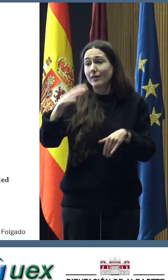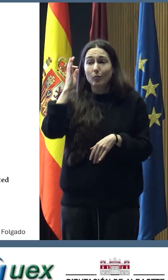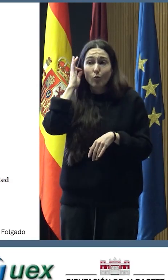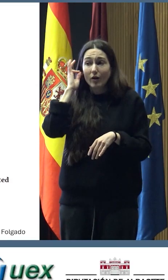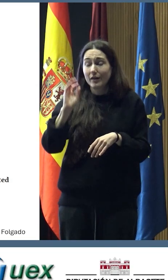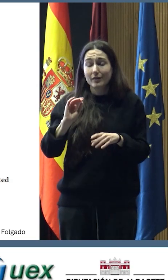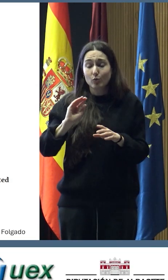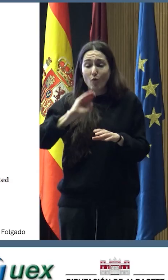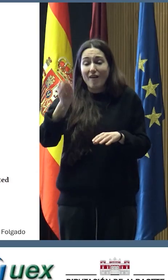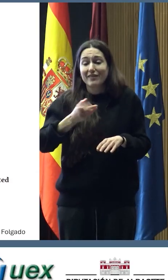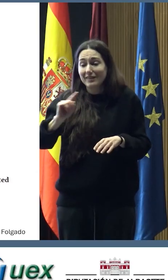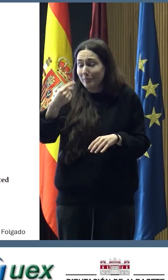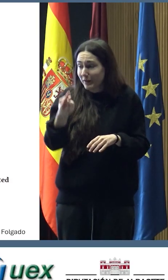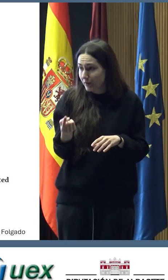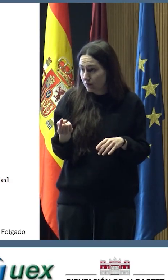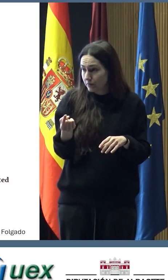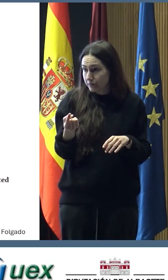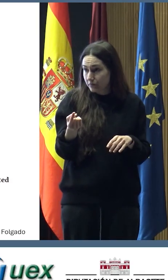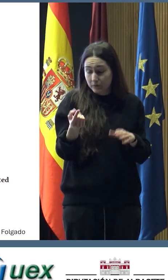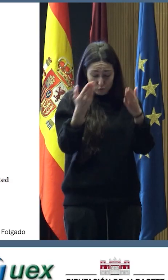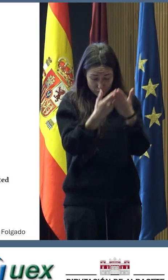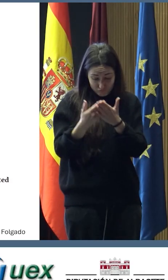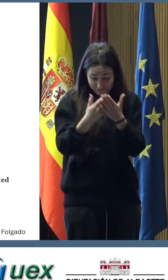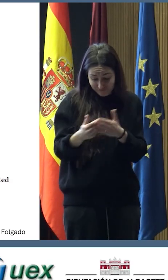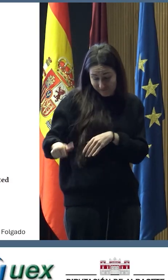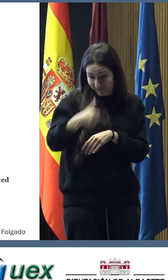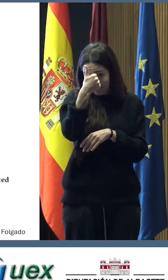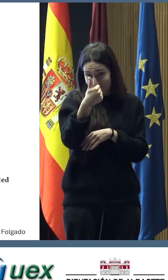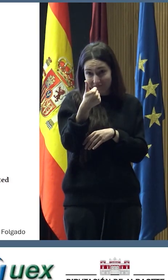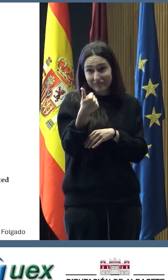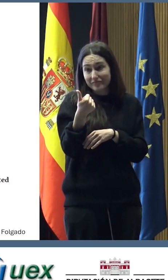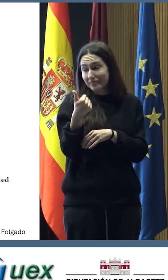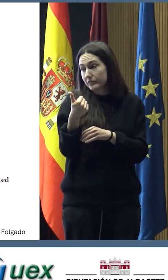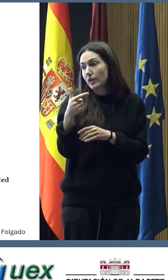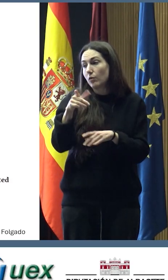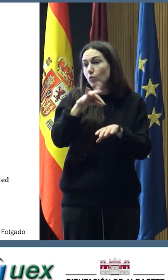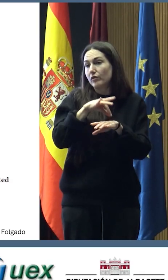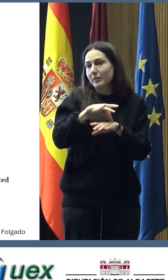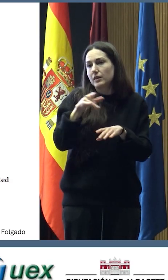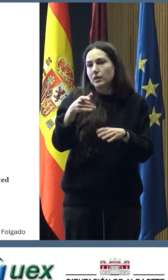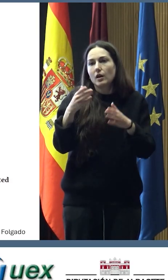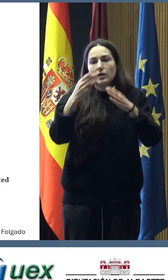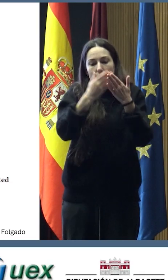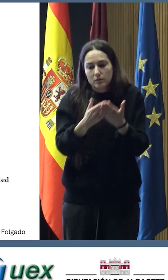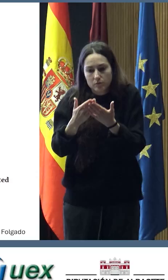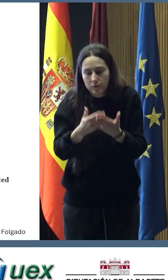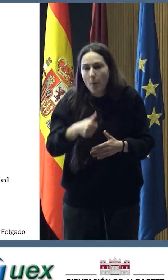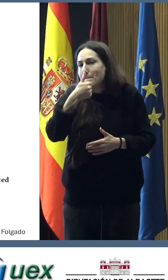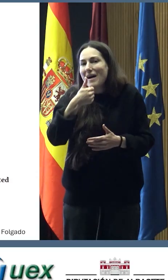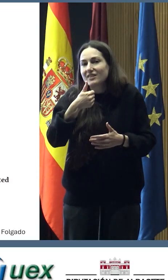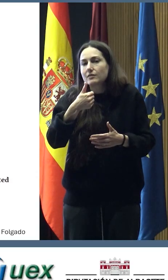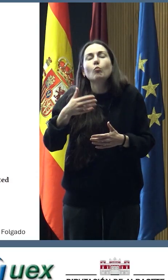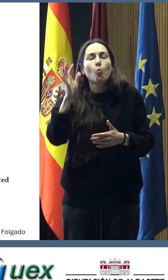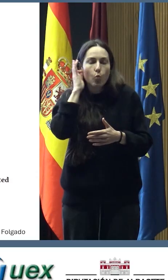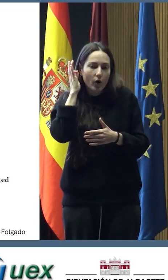lo padecen, las que más se ha estudiado aquí esta enfermedad, se ha estudiado mucho más en mujeres,